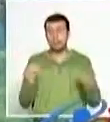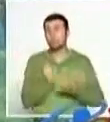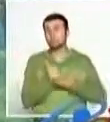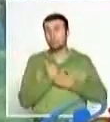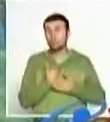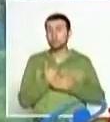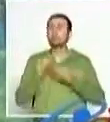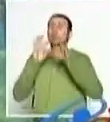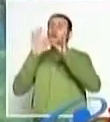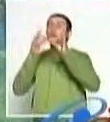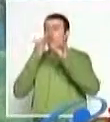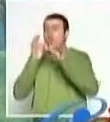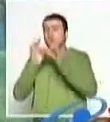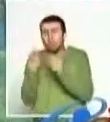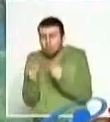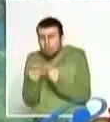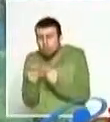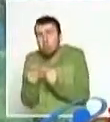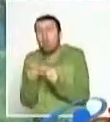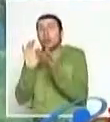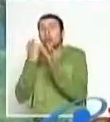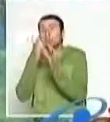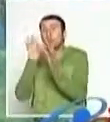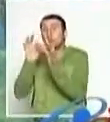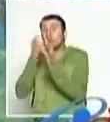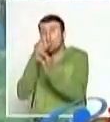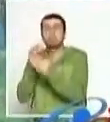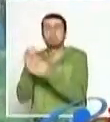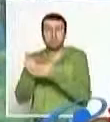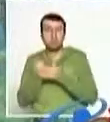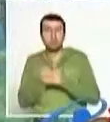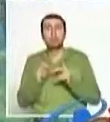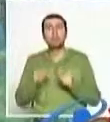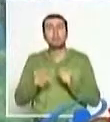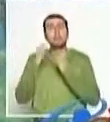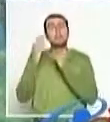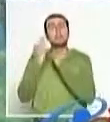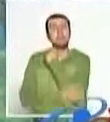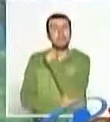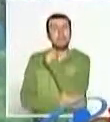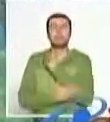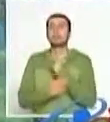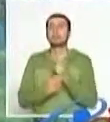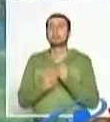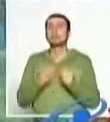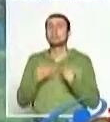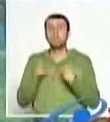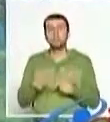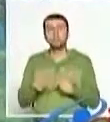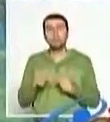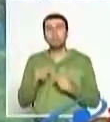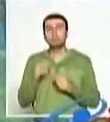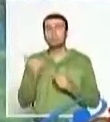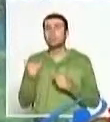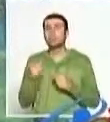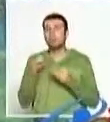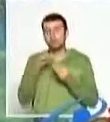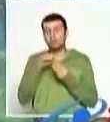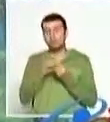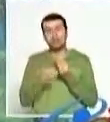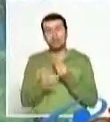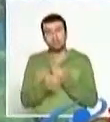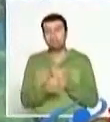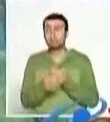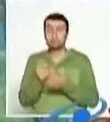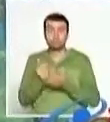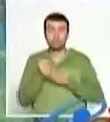uva Isabela, que es la pequeñita, la piña, la fresa, son cosas que nos ayudan a desintoxicar y ya toda la